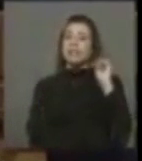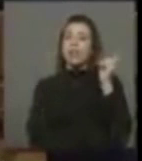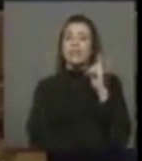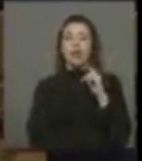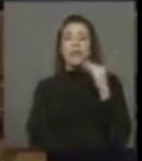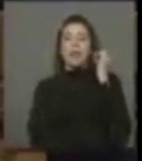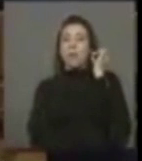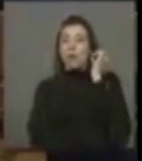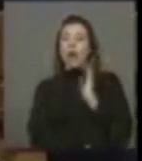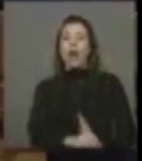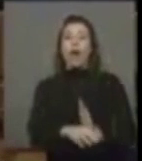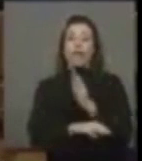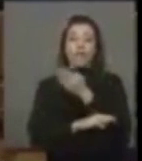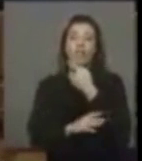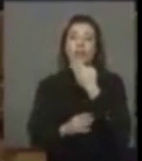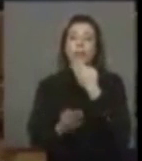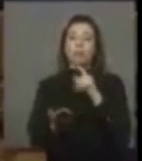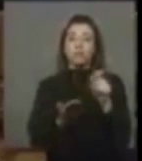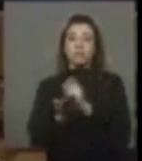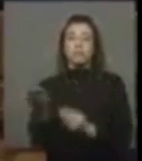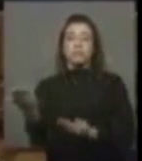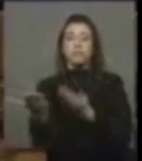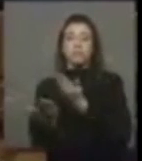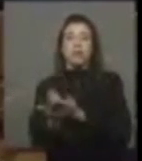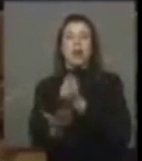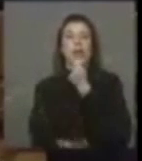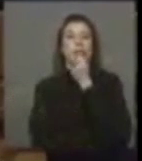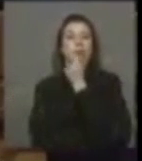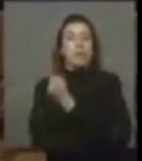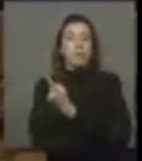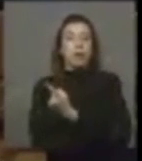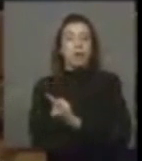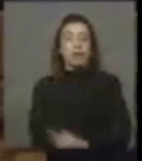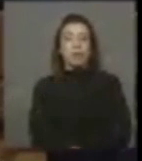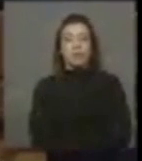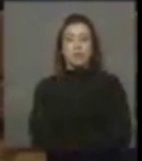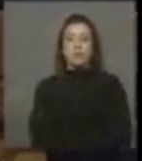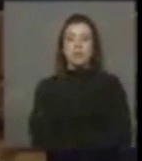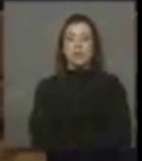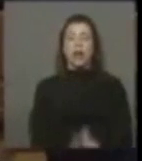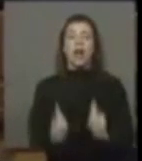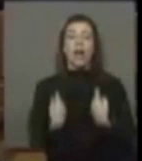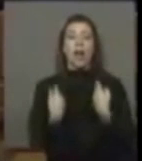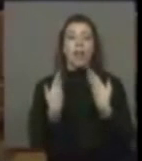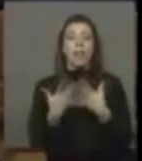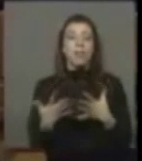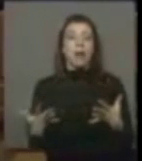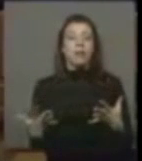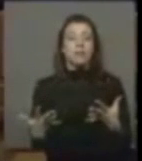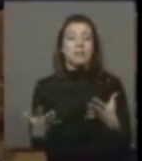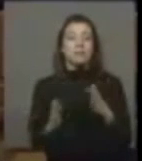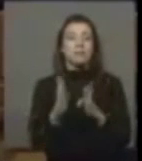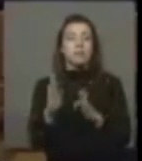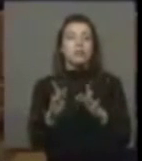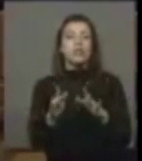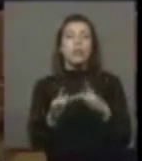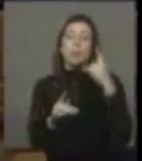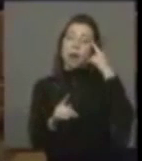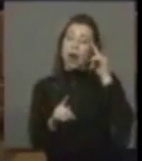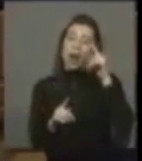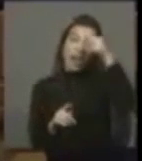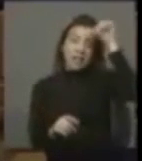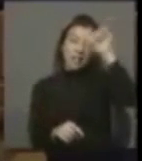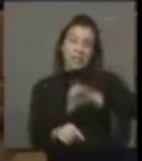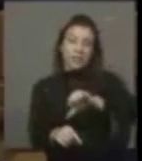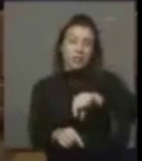Nacional de la Mujer concurre también haciéndose parte de estos procesos, dando por lo tanto paraguas y mayores certezas en la prosecución de